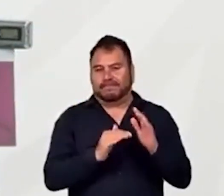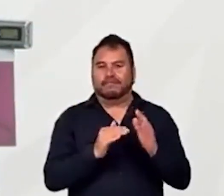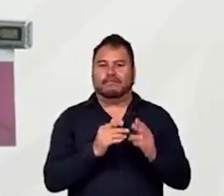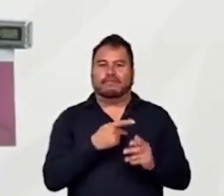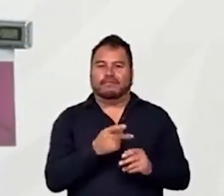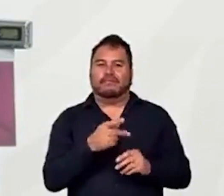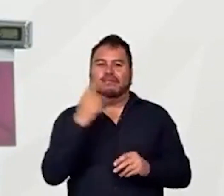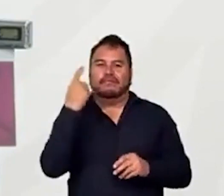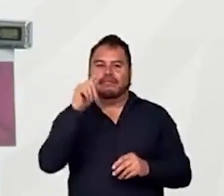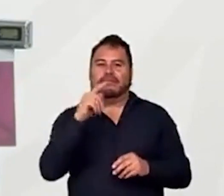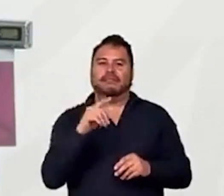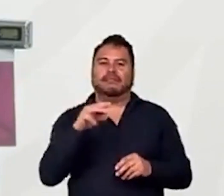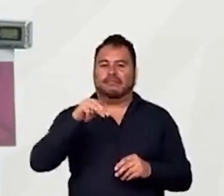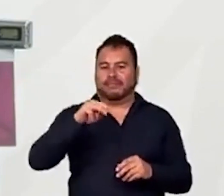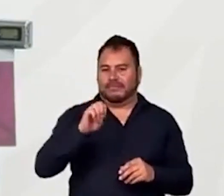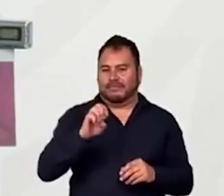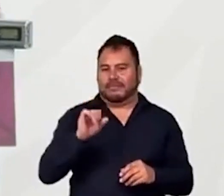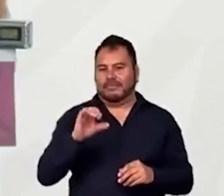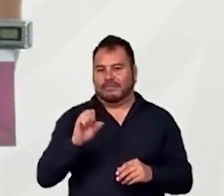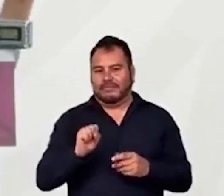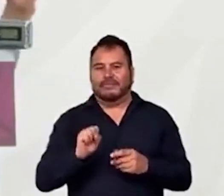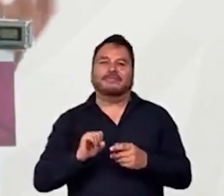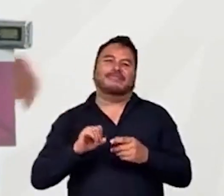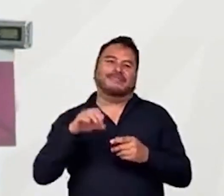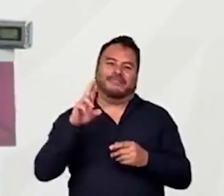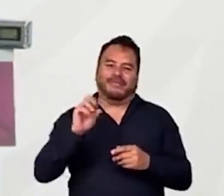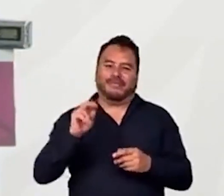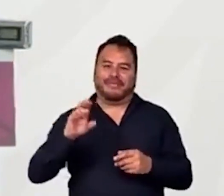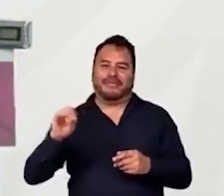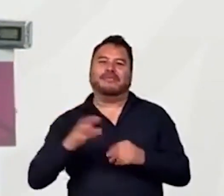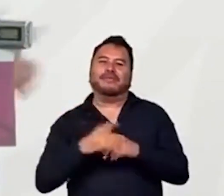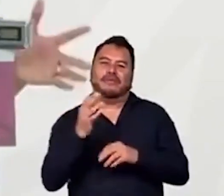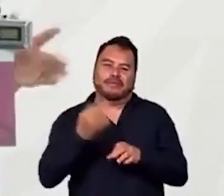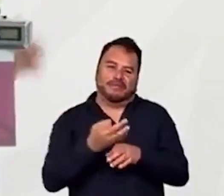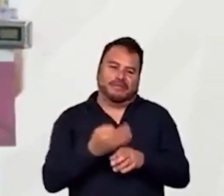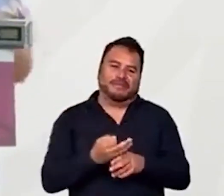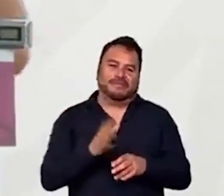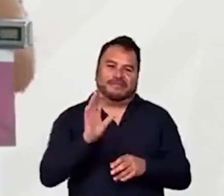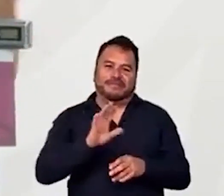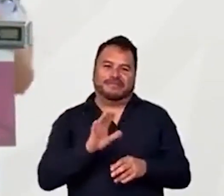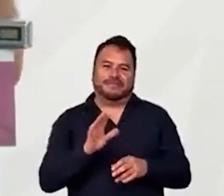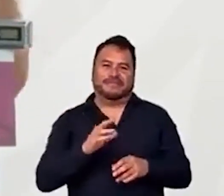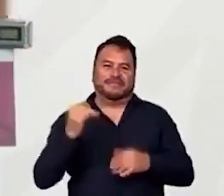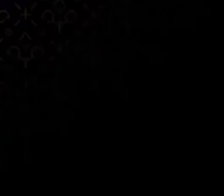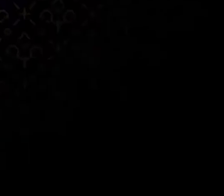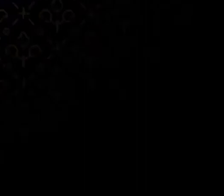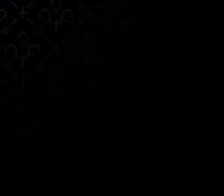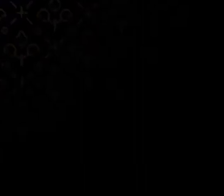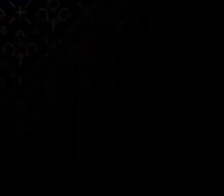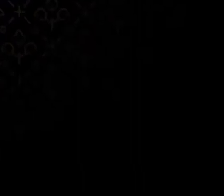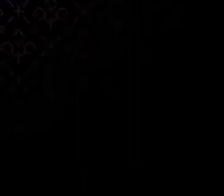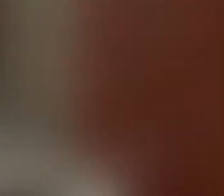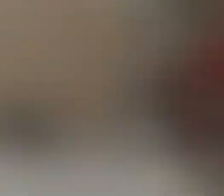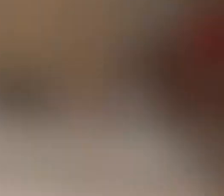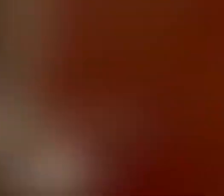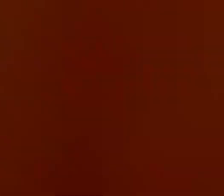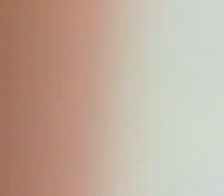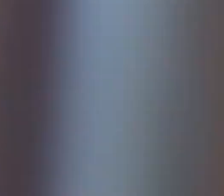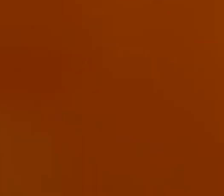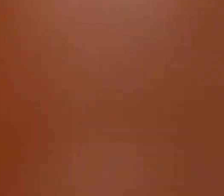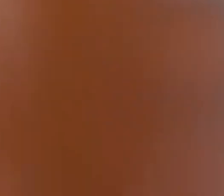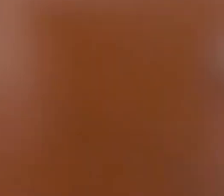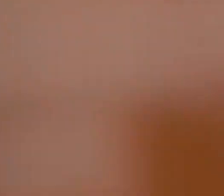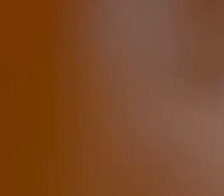Messi, como un Ronaldo. Está emocionadísimo porque dice que como esos jugadores fueron muy pobres. Lo que nunca han tenido.